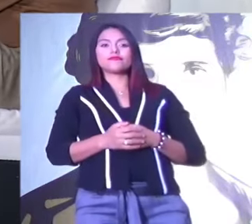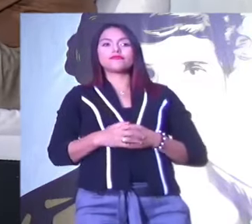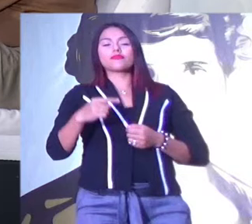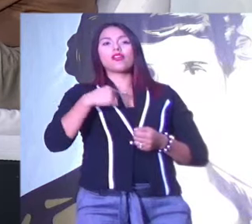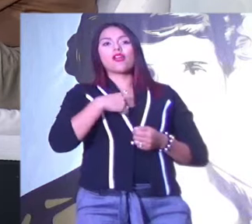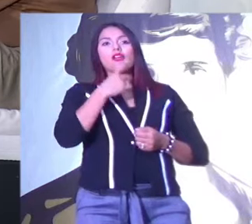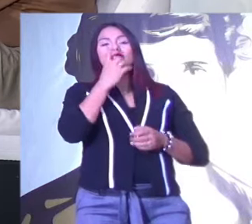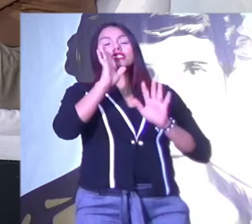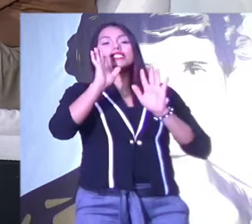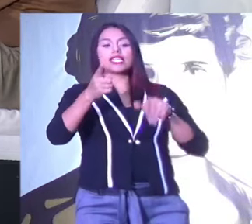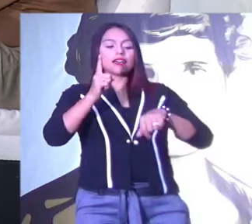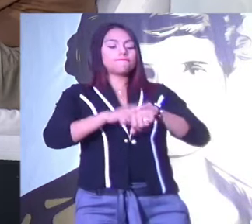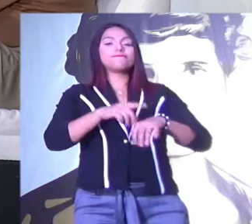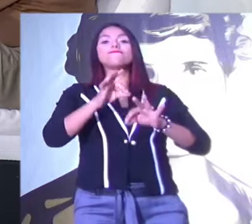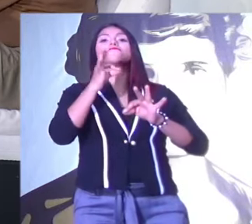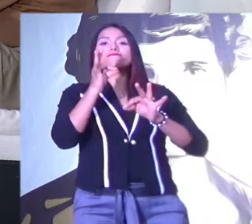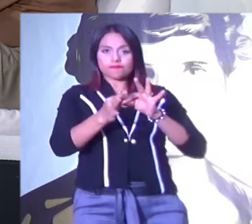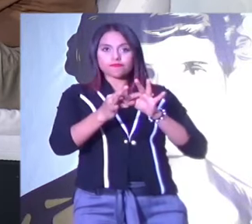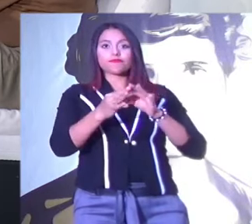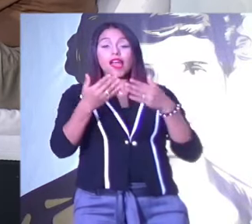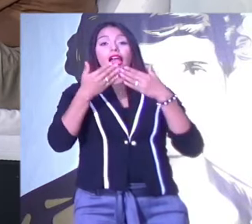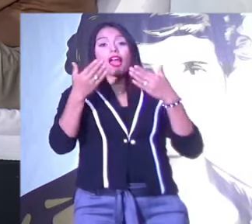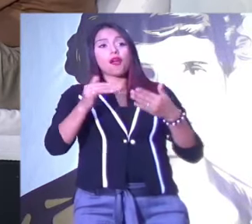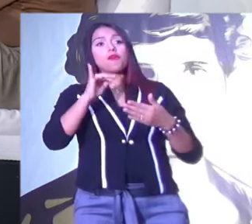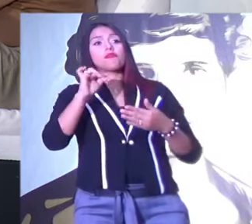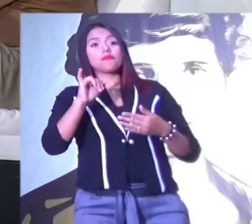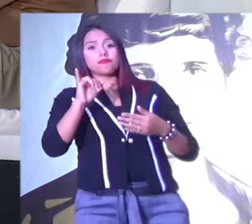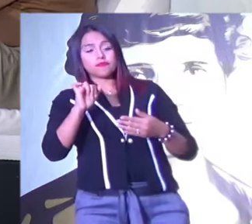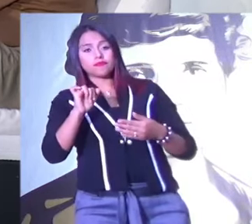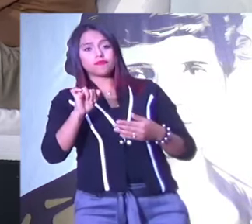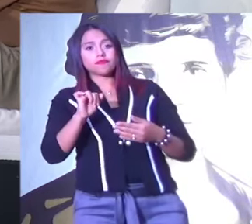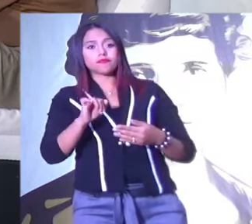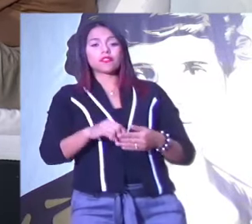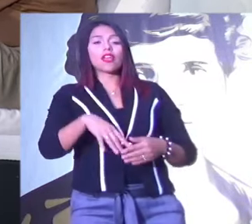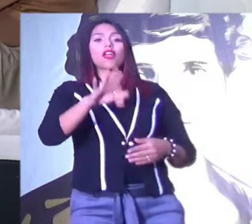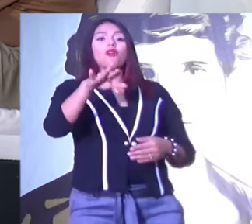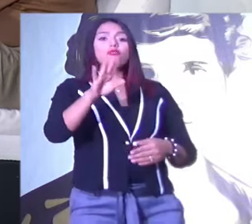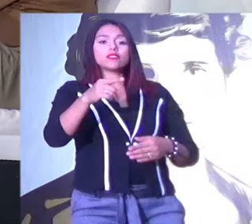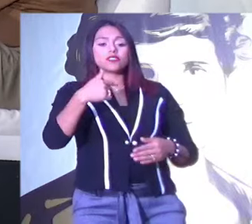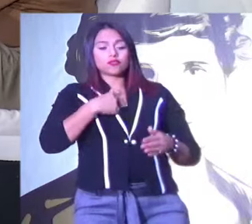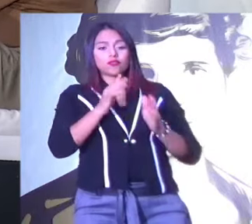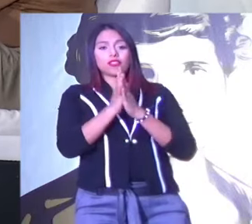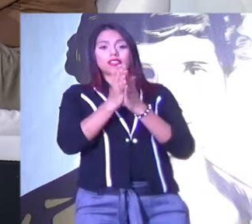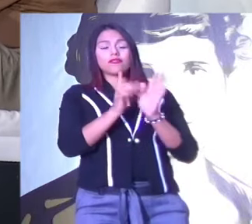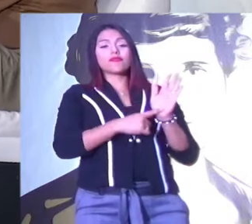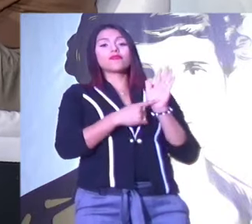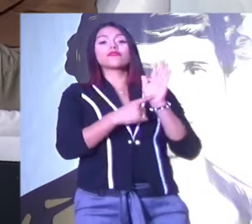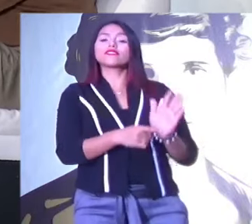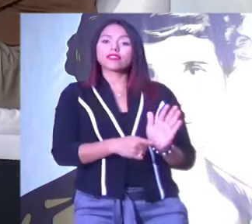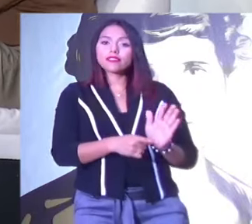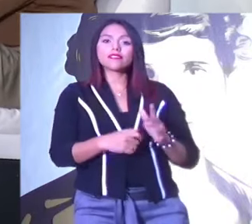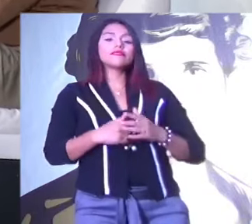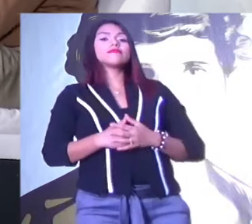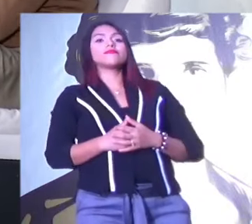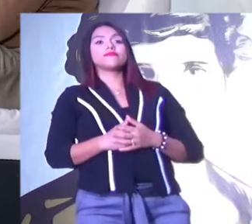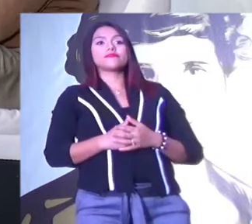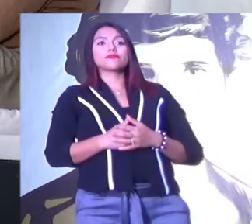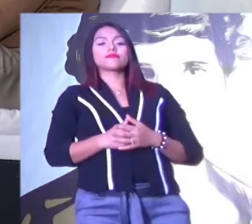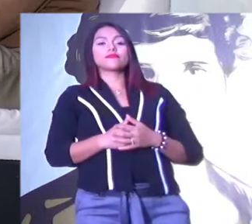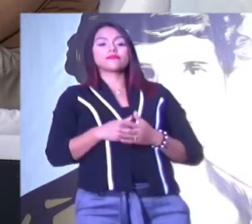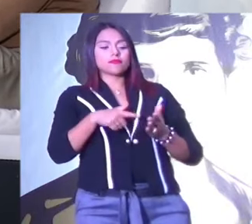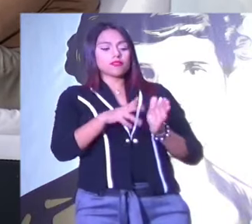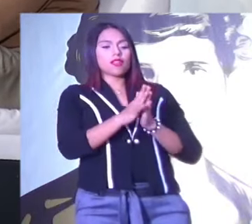bueno, ya es tiempo de tocar la puerta de los lectores y decirle, bueno, aquí estoy con este libro. Es ciertamente un